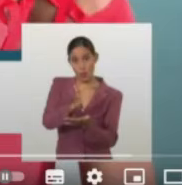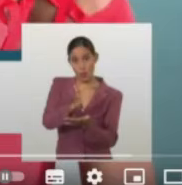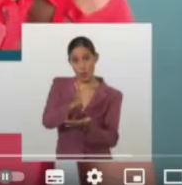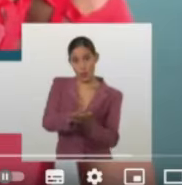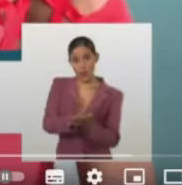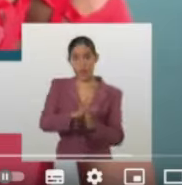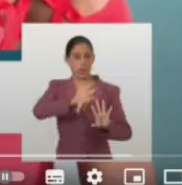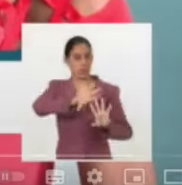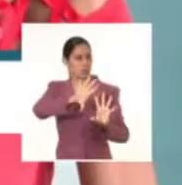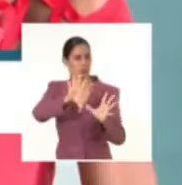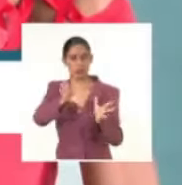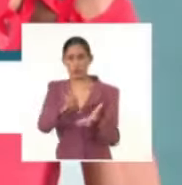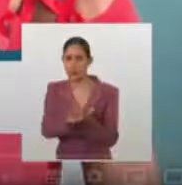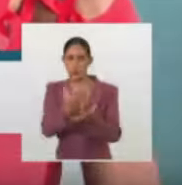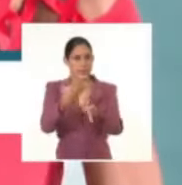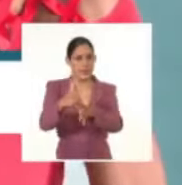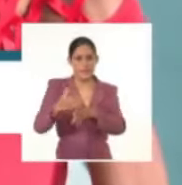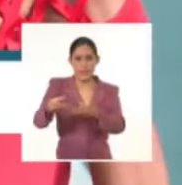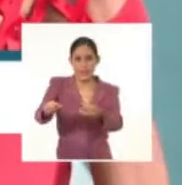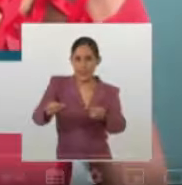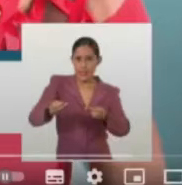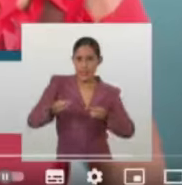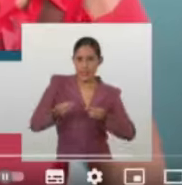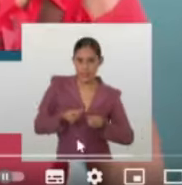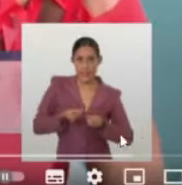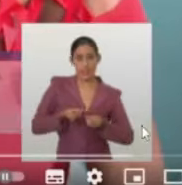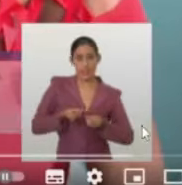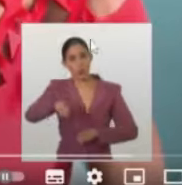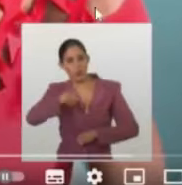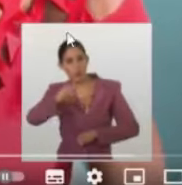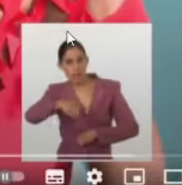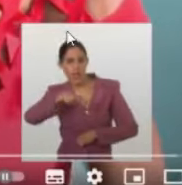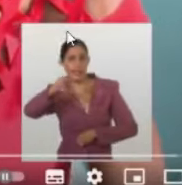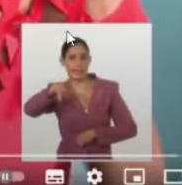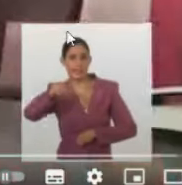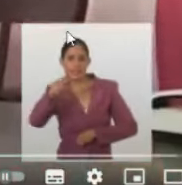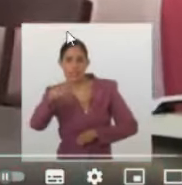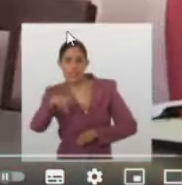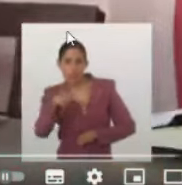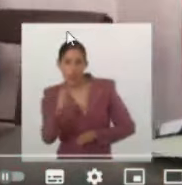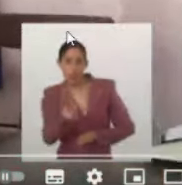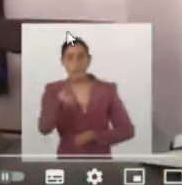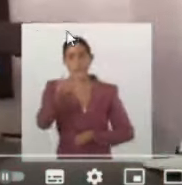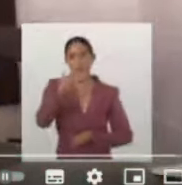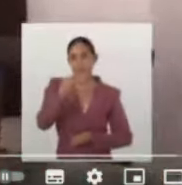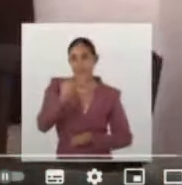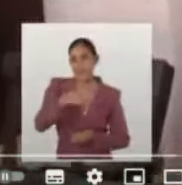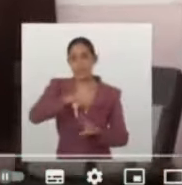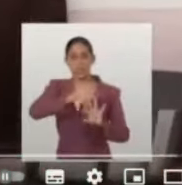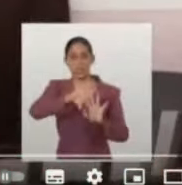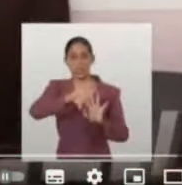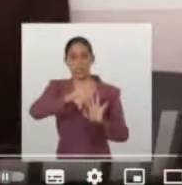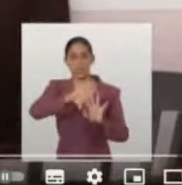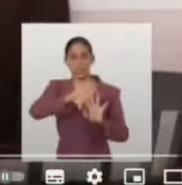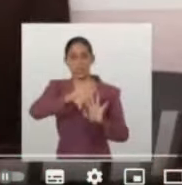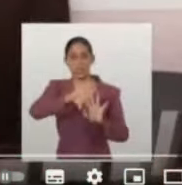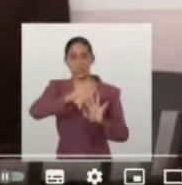Déjame ni hablar. Utensilios de cocina, han traído medicamentos. Los comités municipales